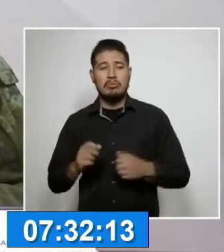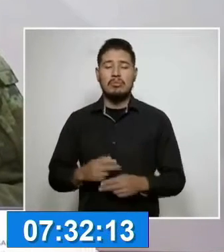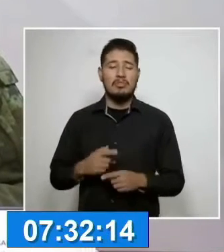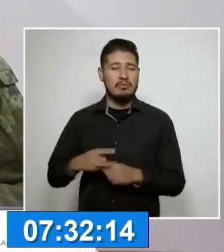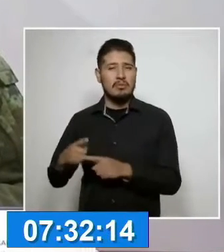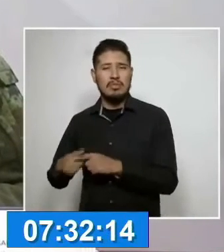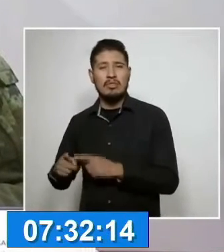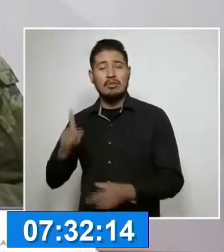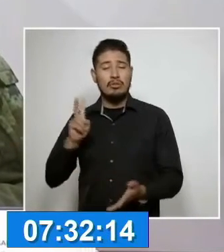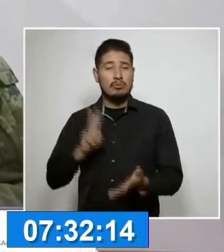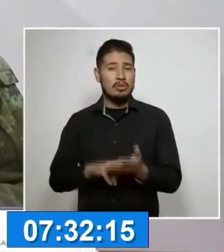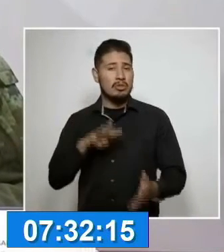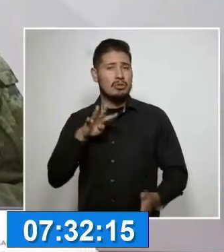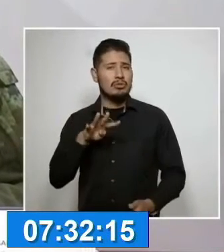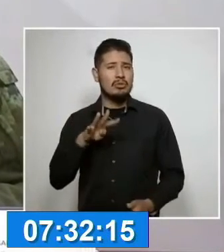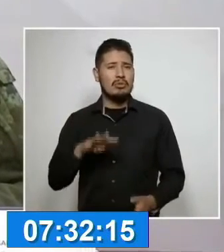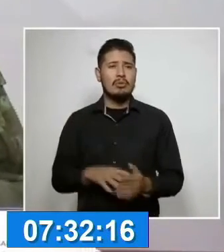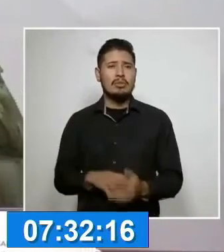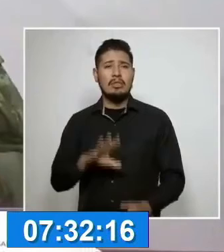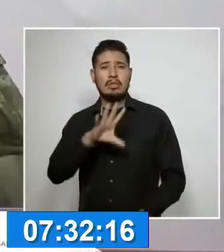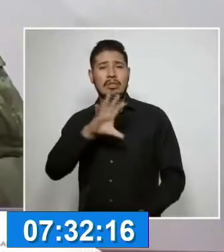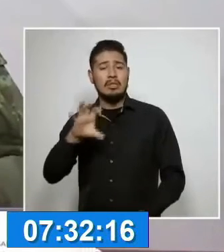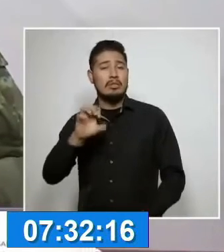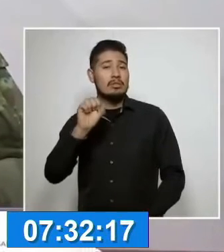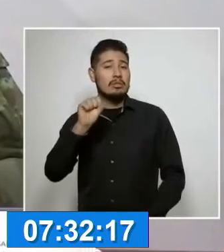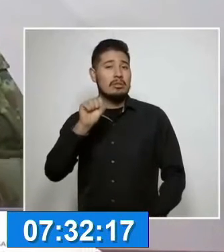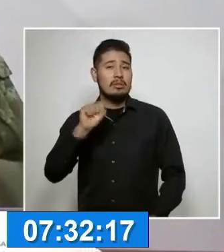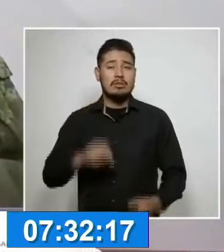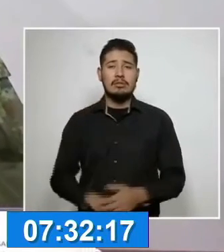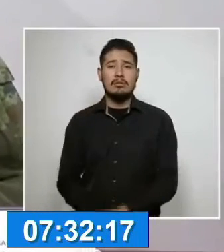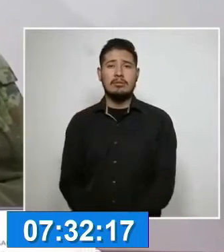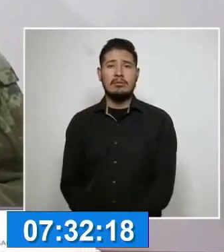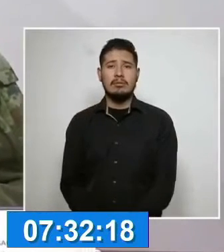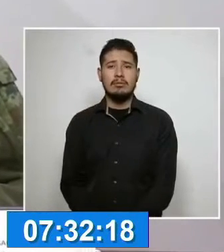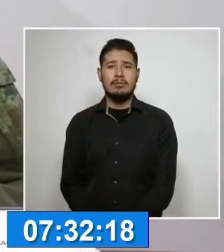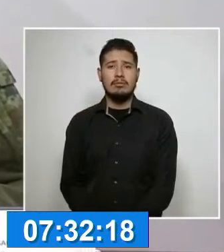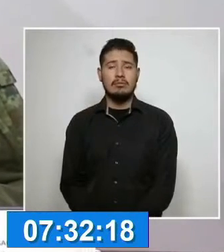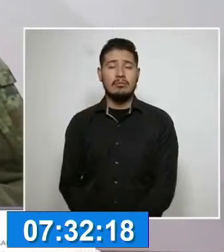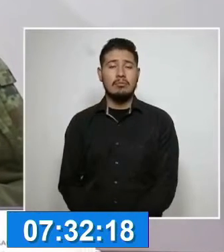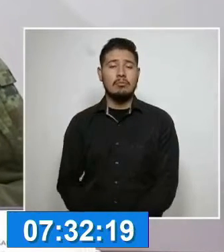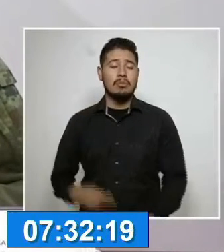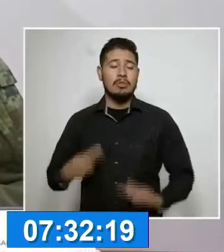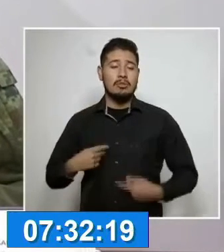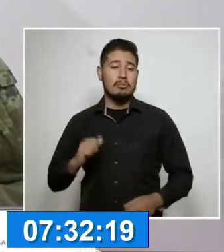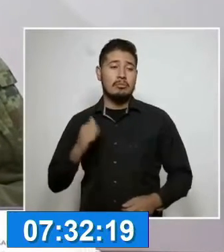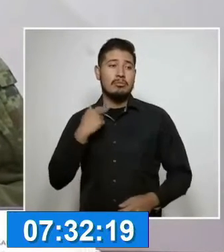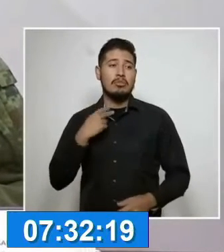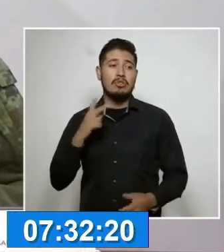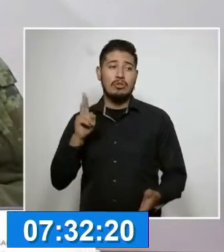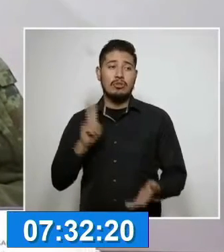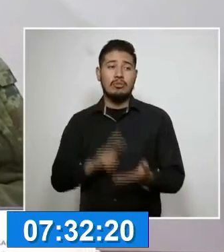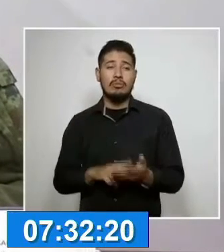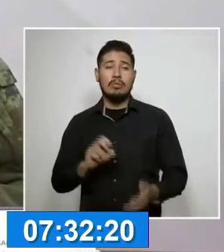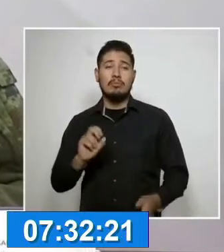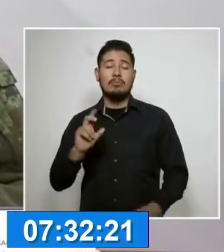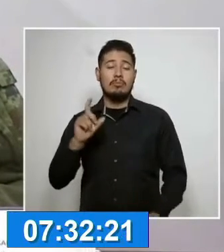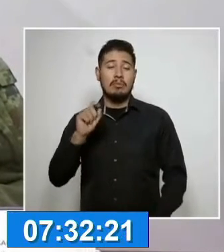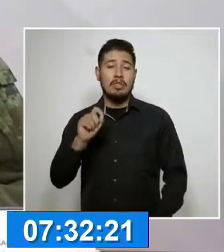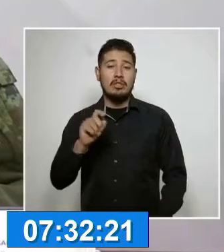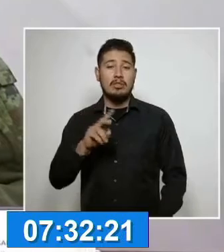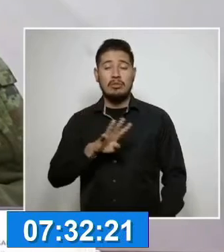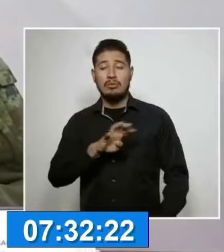el 2019 tuvieron un total de 560 homicidios, 2020 aumentaron a